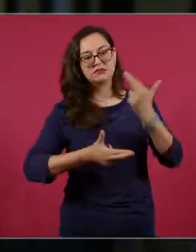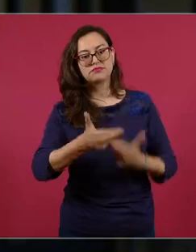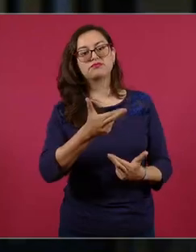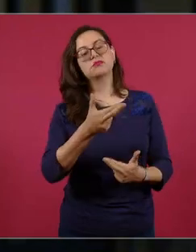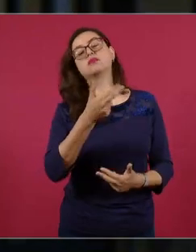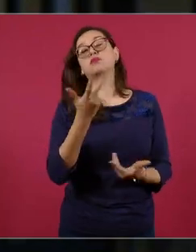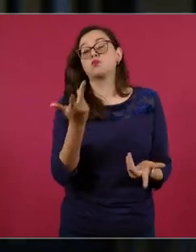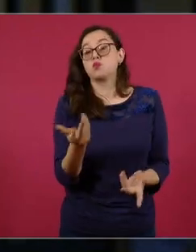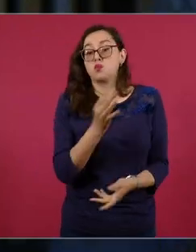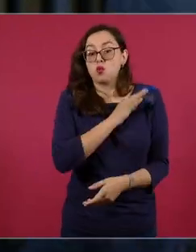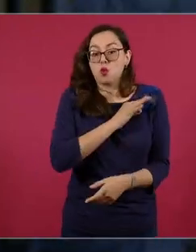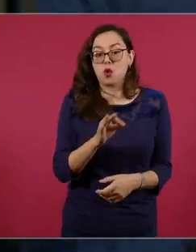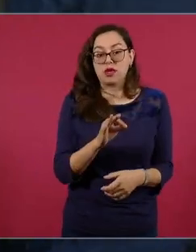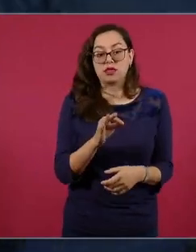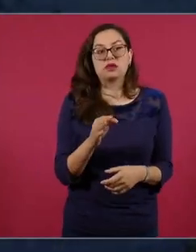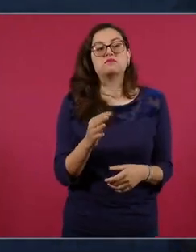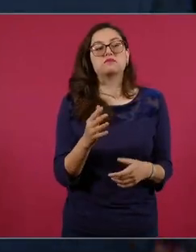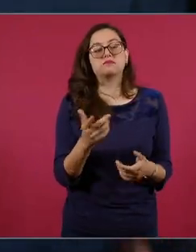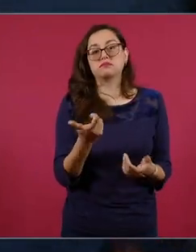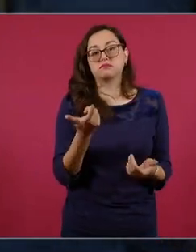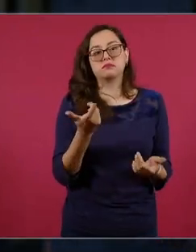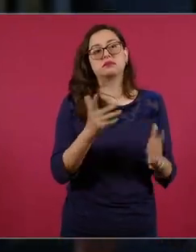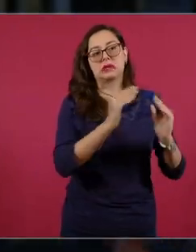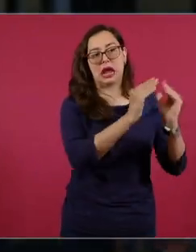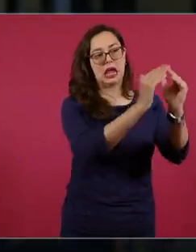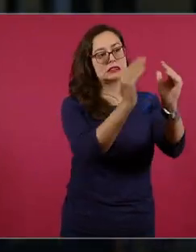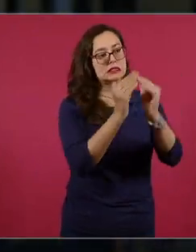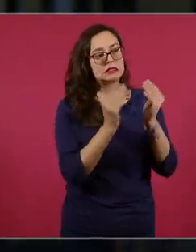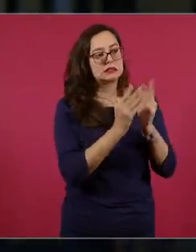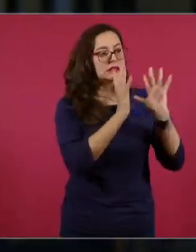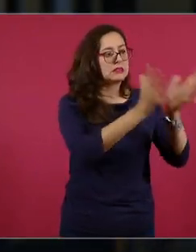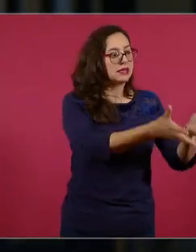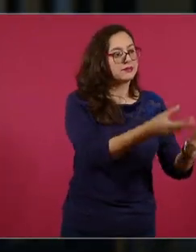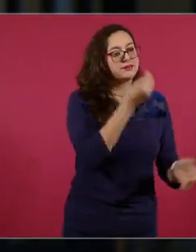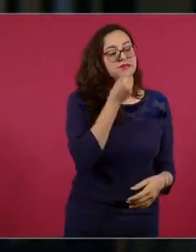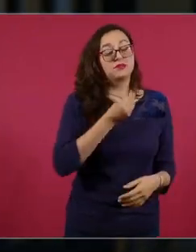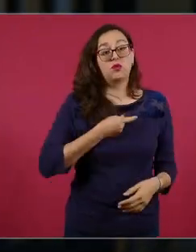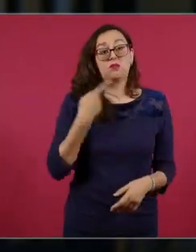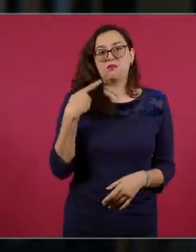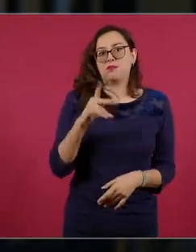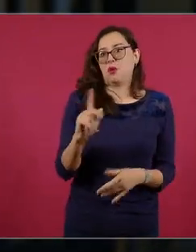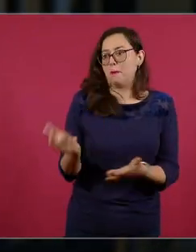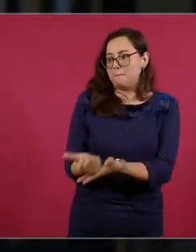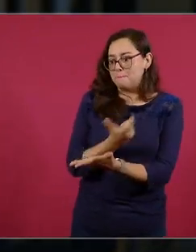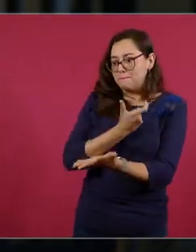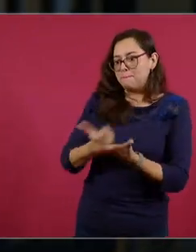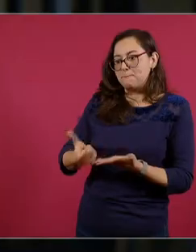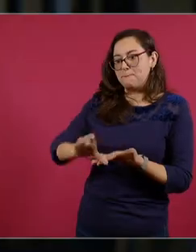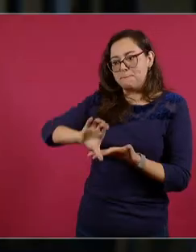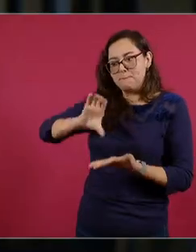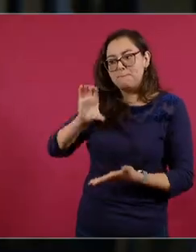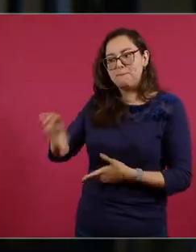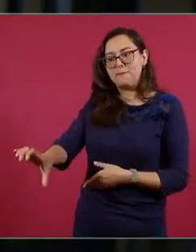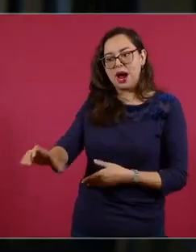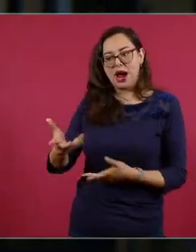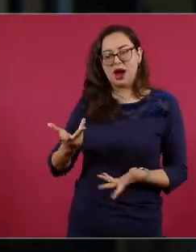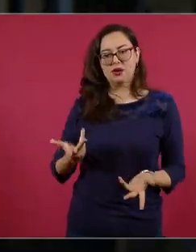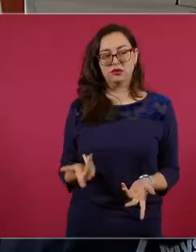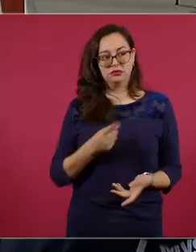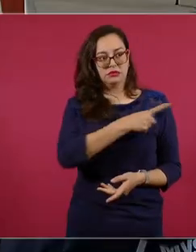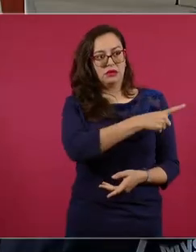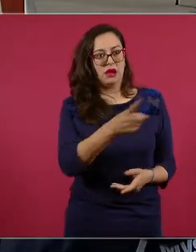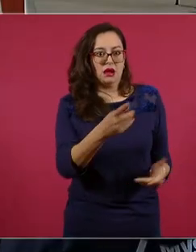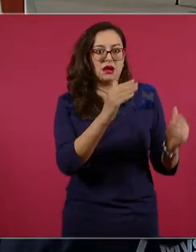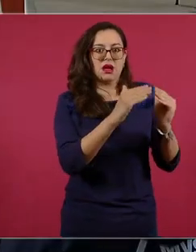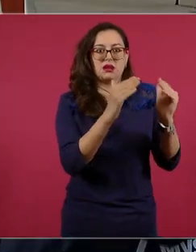se les puede resarcir de manera económica, dado que ya le comento hay un desarrollo urbano ahí y sería muy difícil pues desalojar a